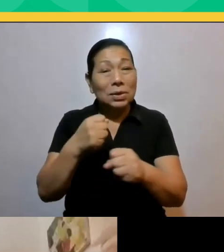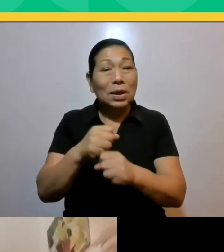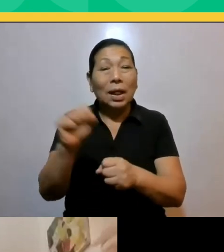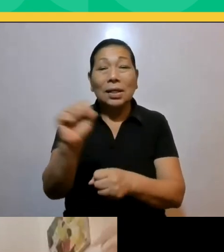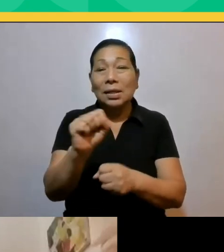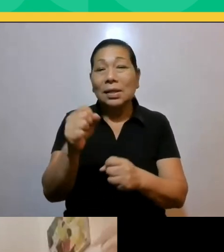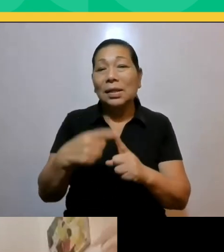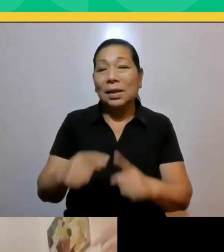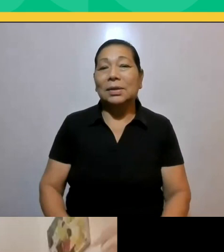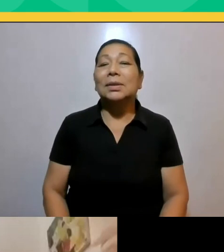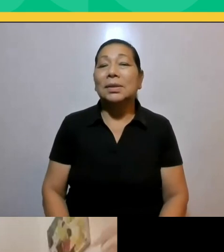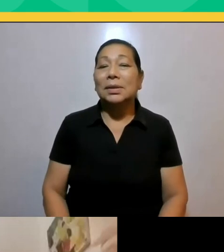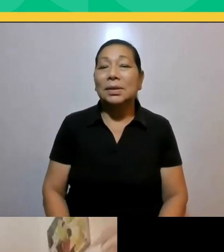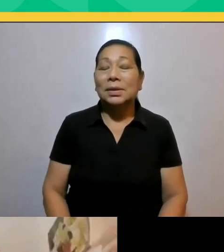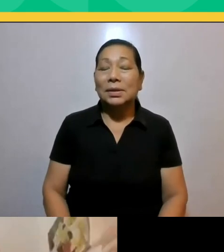taxi. Entonces,